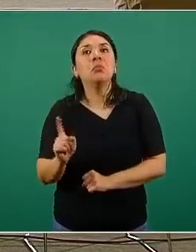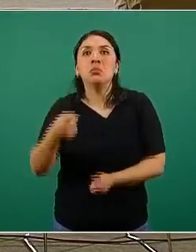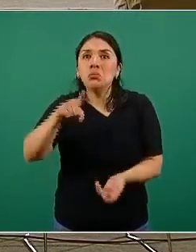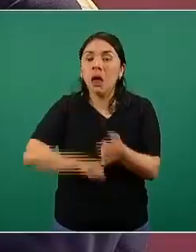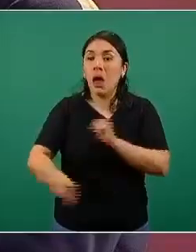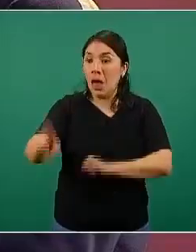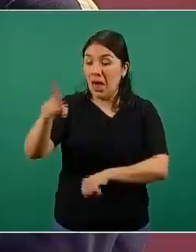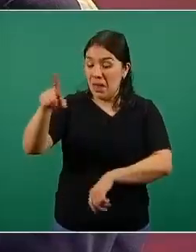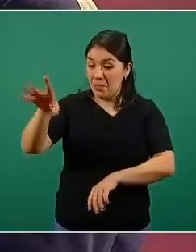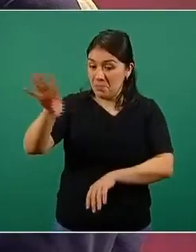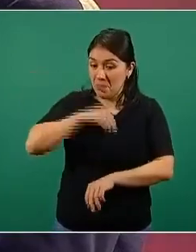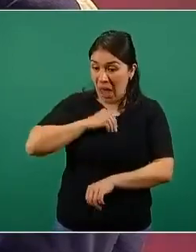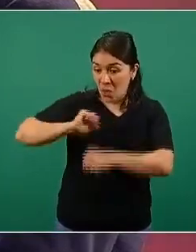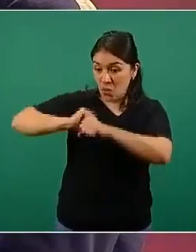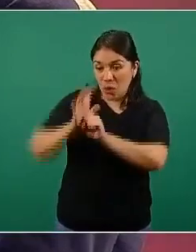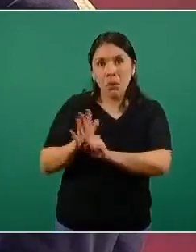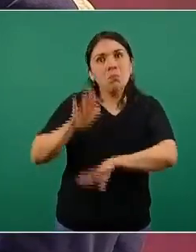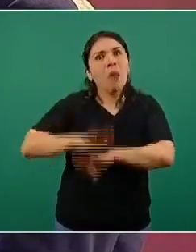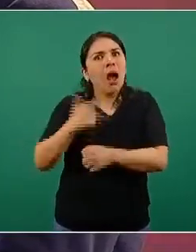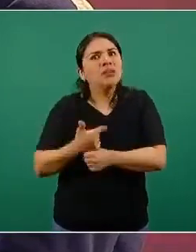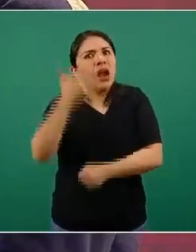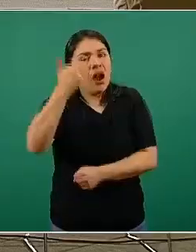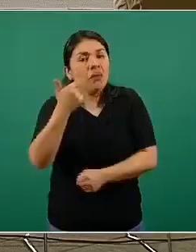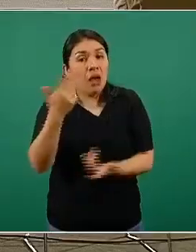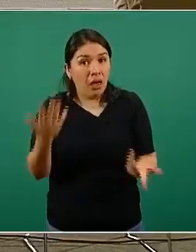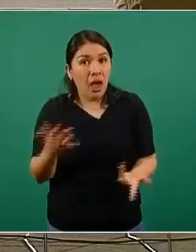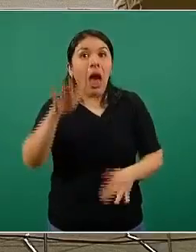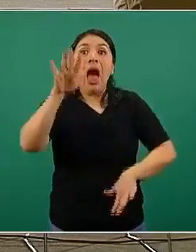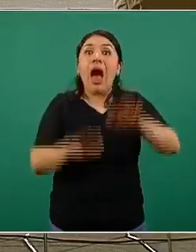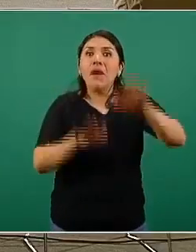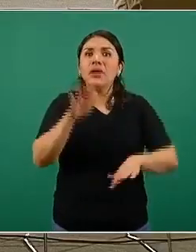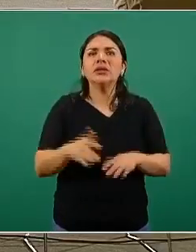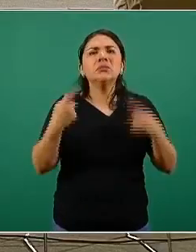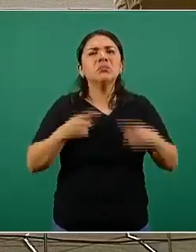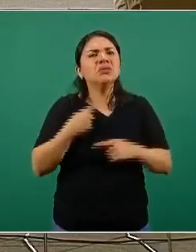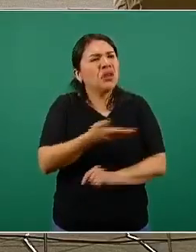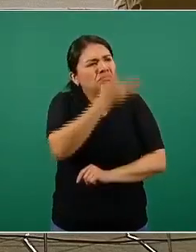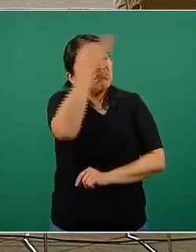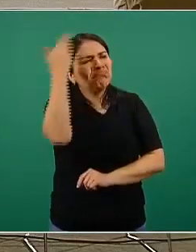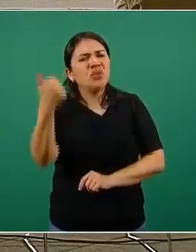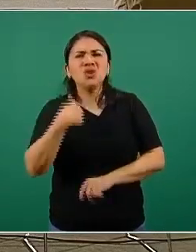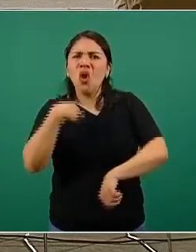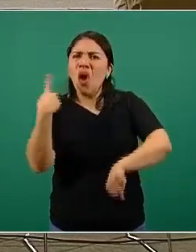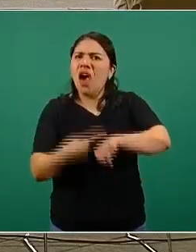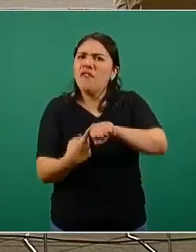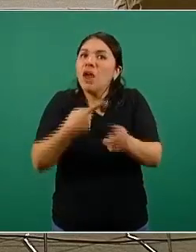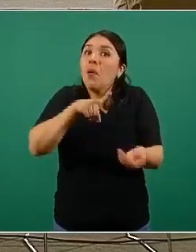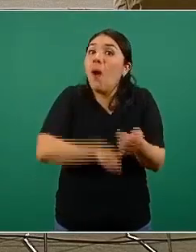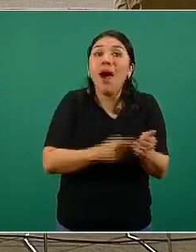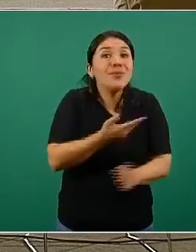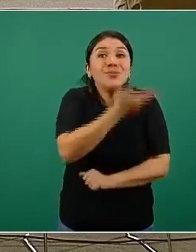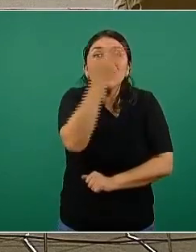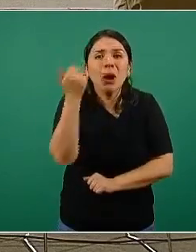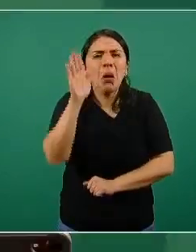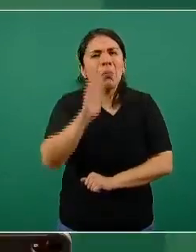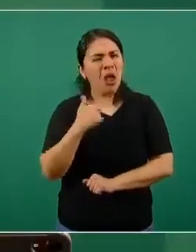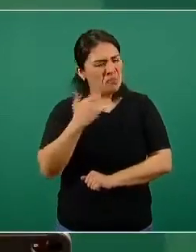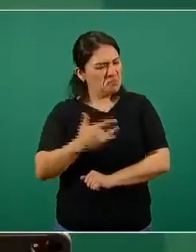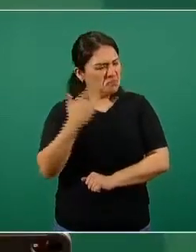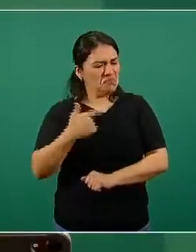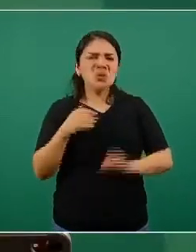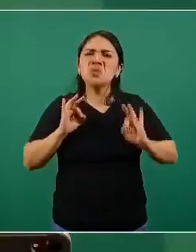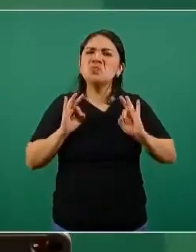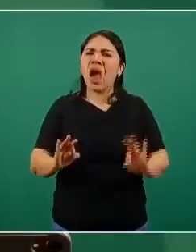un cuadro grave. Muchas veces también pasa que no se conocen las comorbilidades, ¿no? Entonces parece que todo está bien. ¿Por qué? Porque muchas